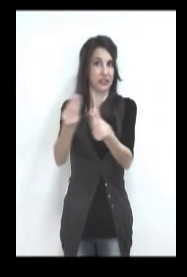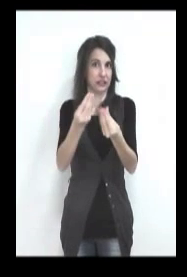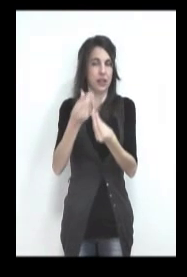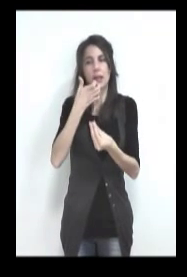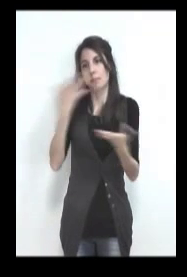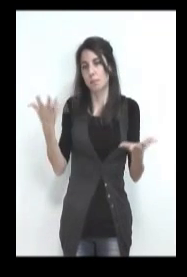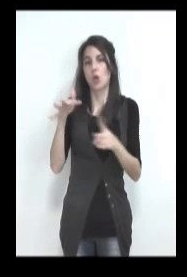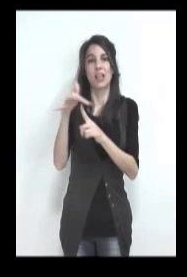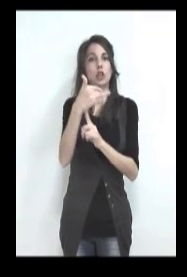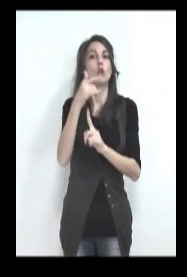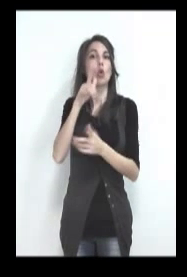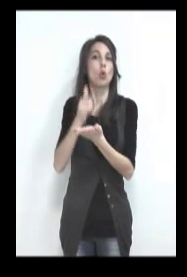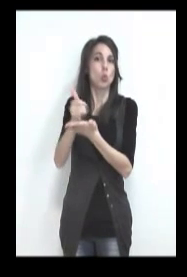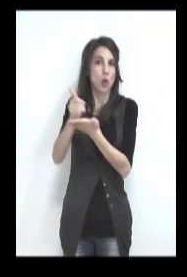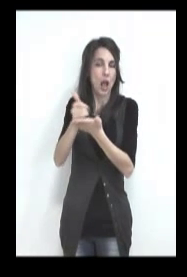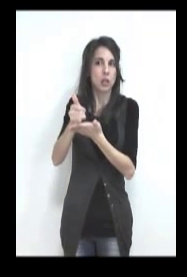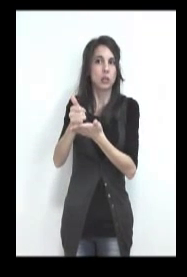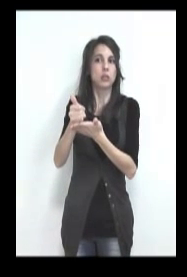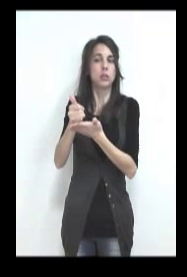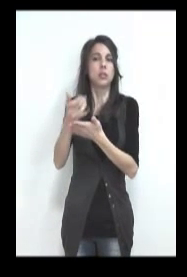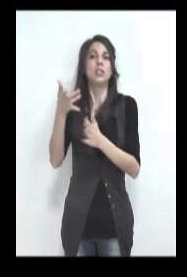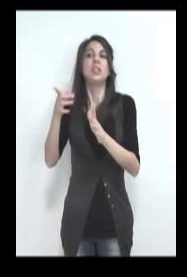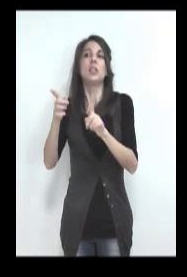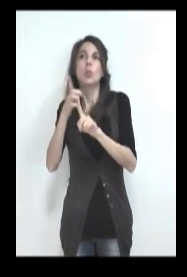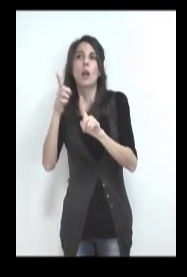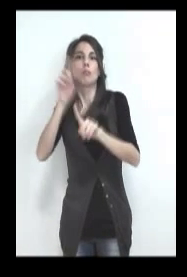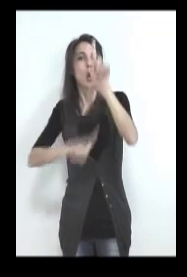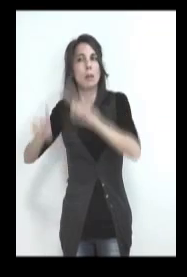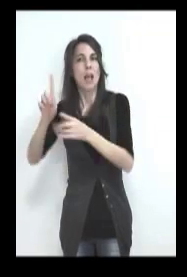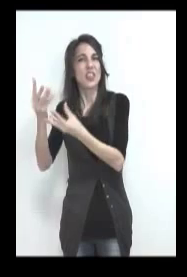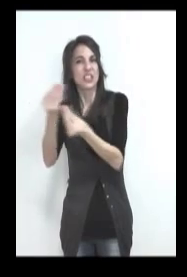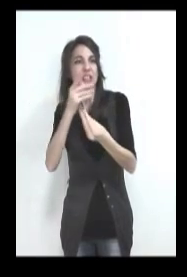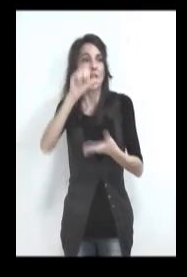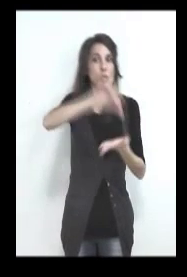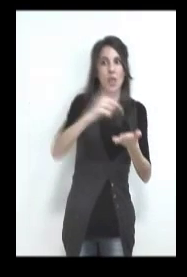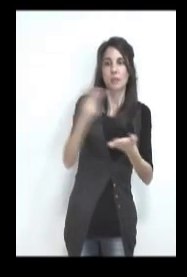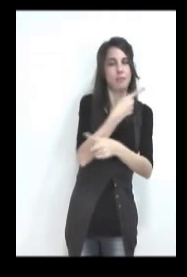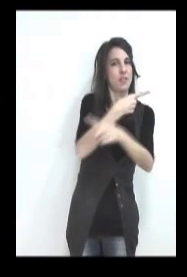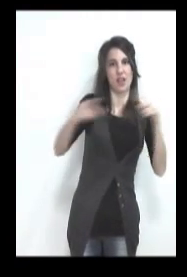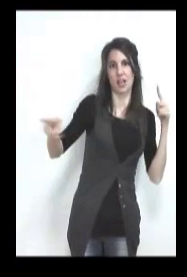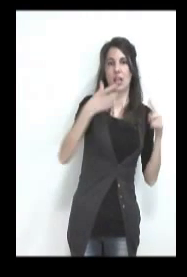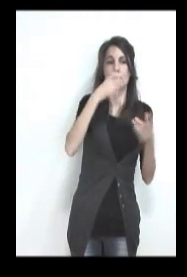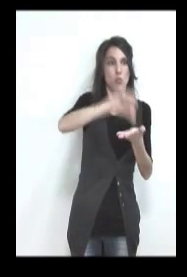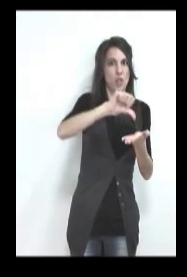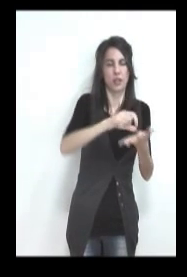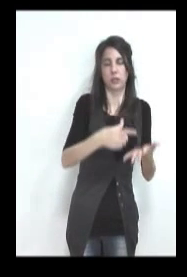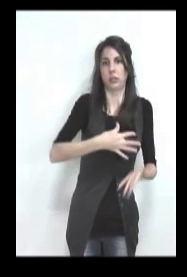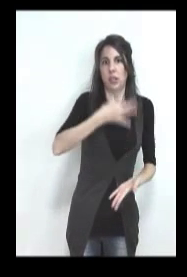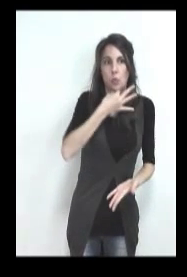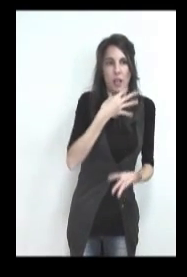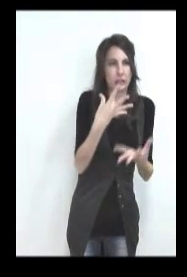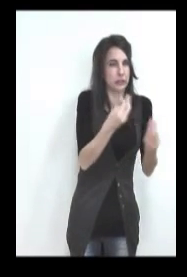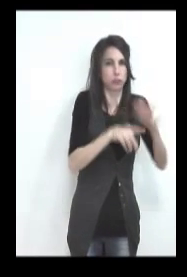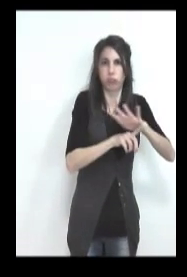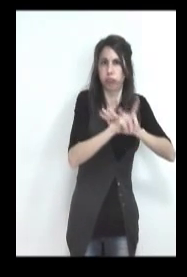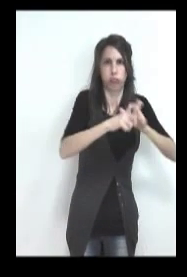no se generan los mismos problemas de densidad que en las ciudades. Las ciudades son ciudades saturadas, ciudades que crecen mucho, que tienen millones